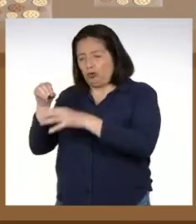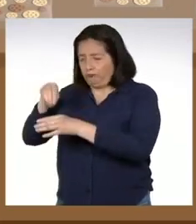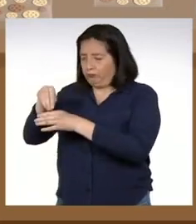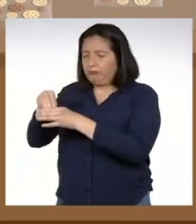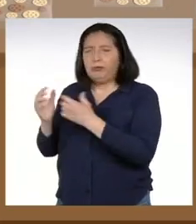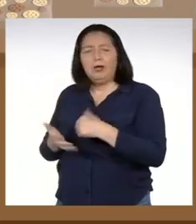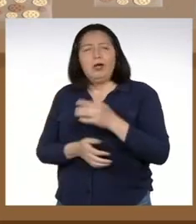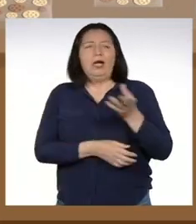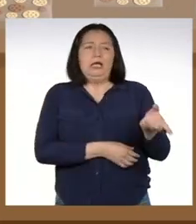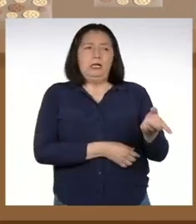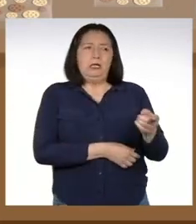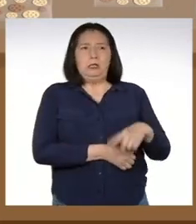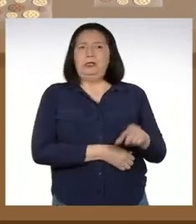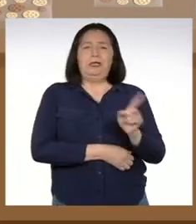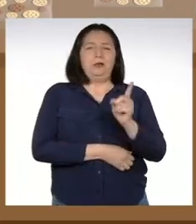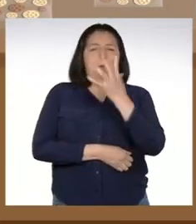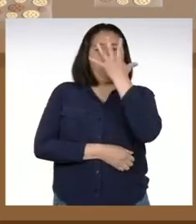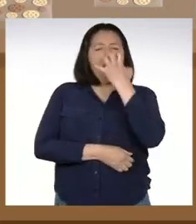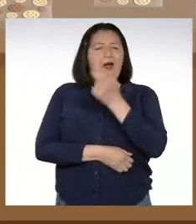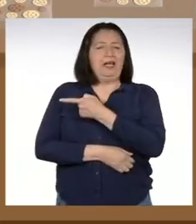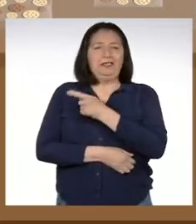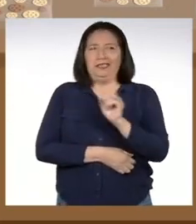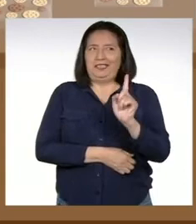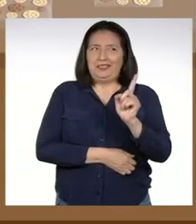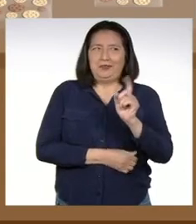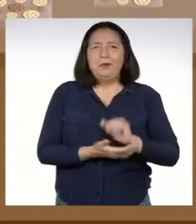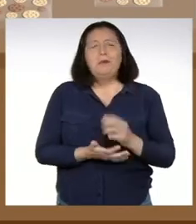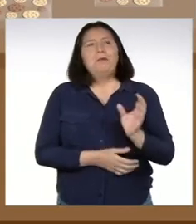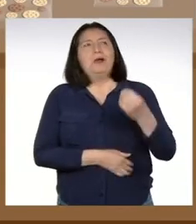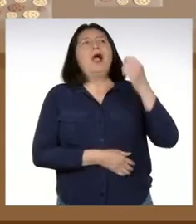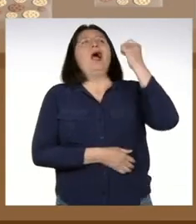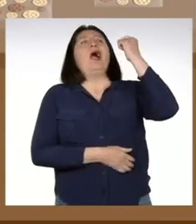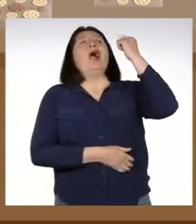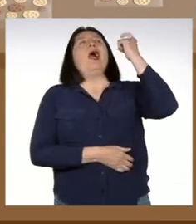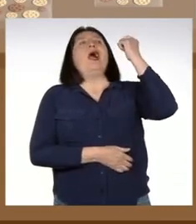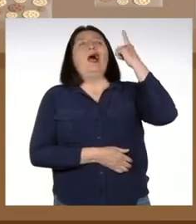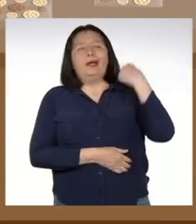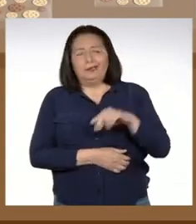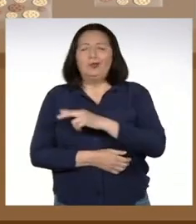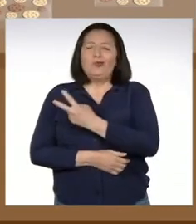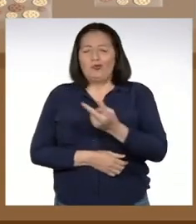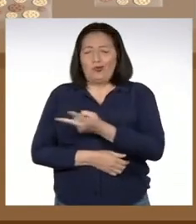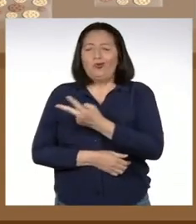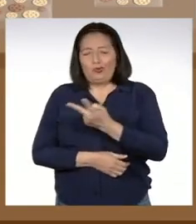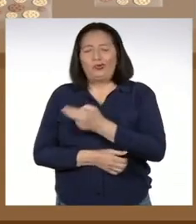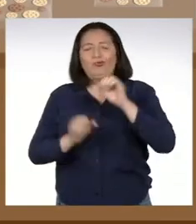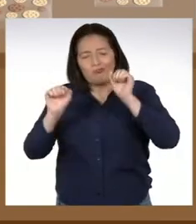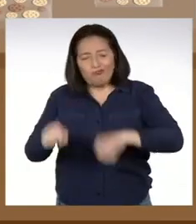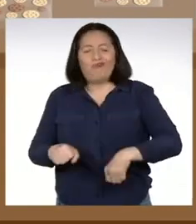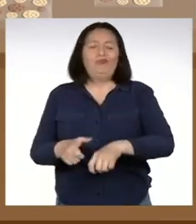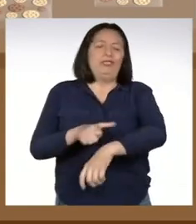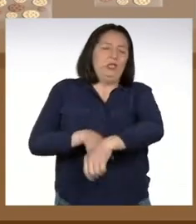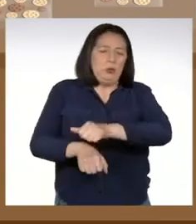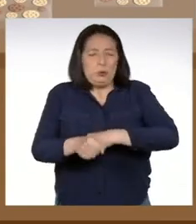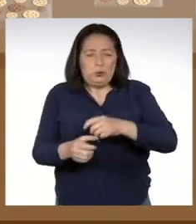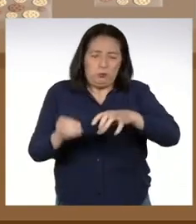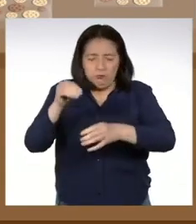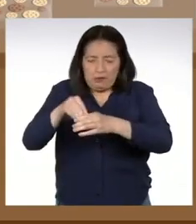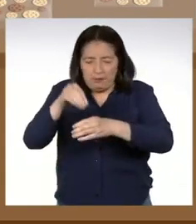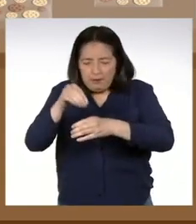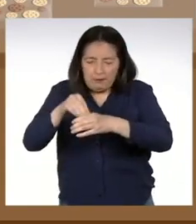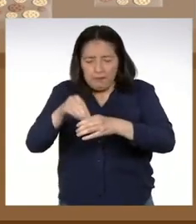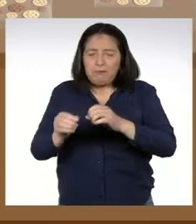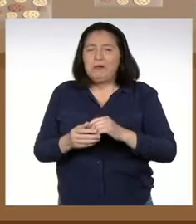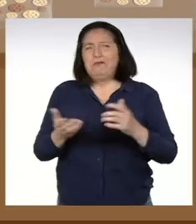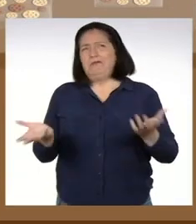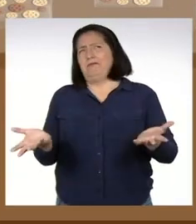Juliana ya no está molesta con Daniel, y sobre todo ha comprendido que ambos han puesto mucho esfuerzo en el empaquetado de galletas.